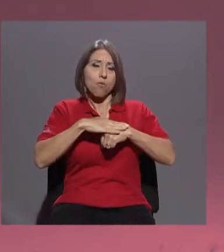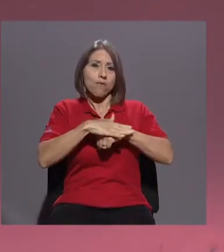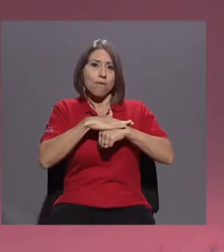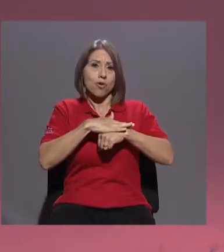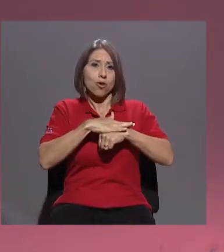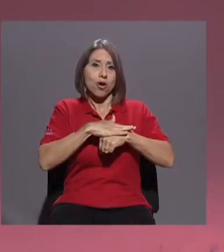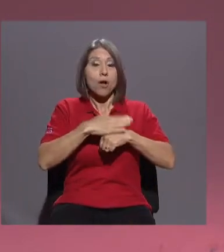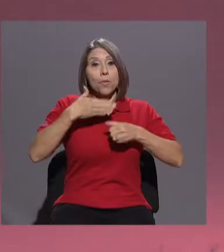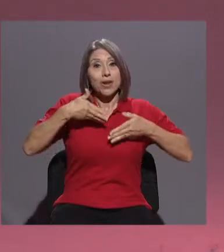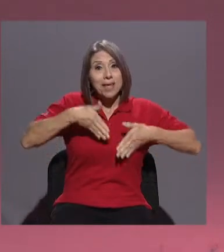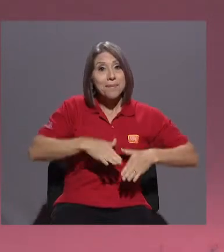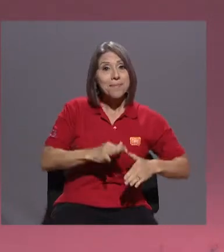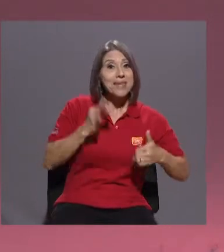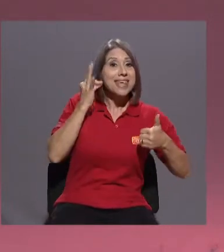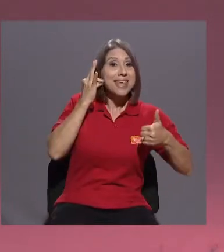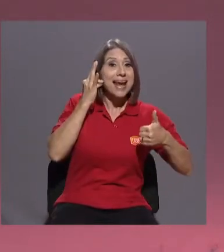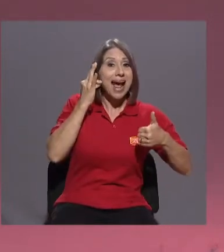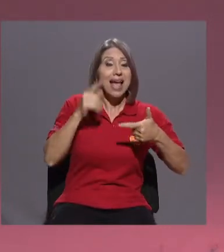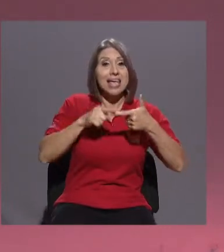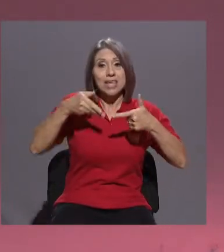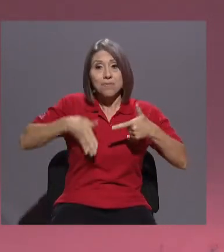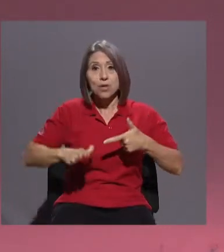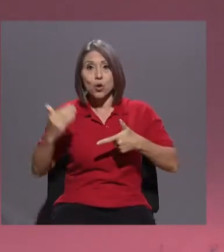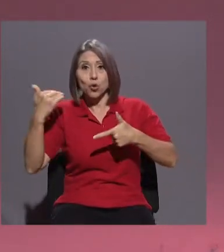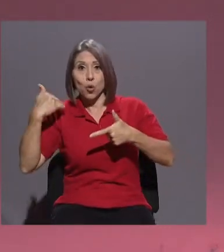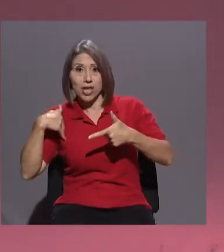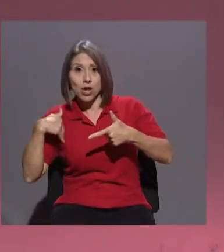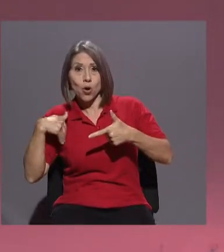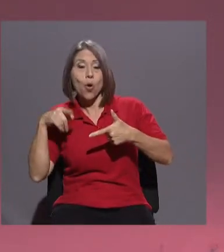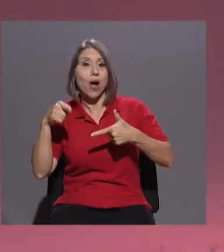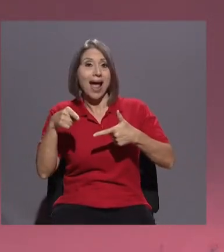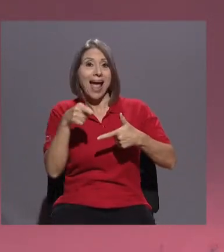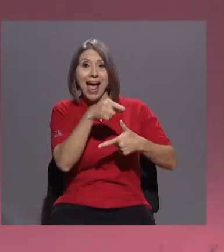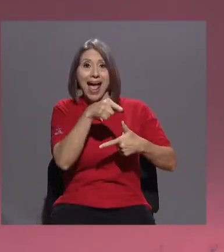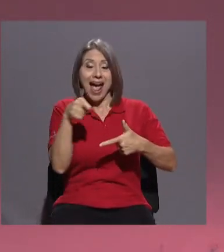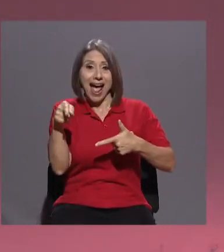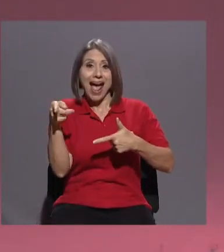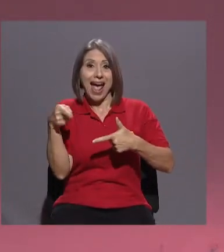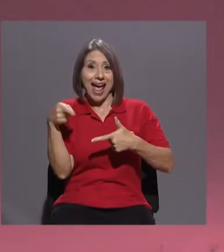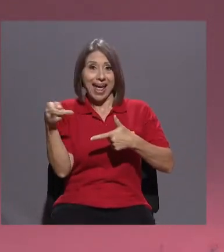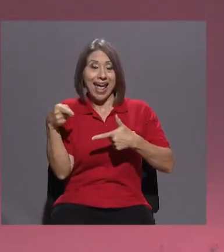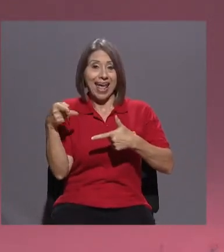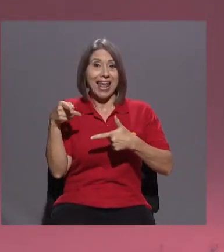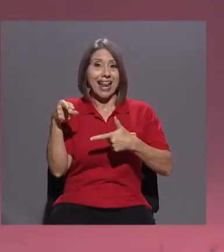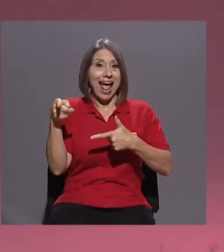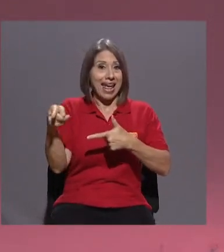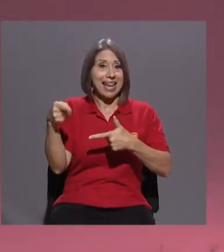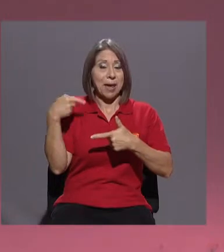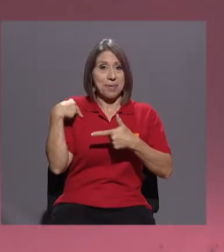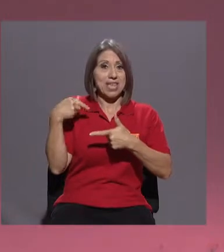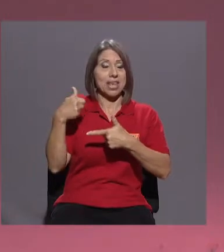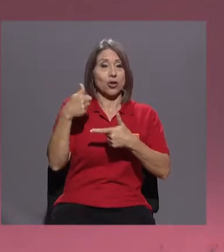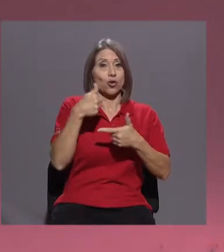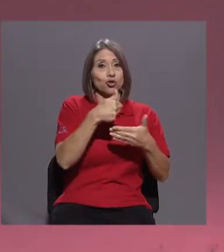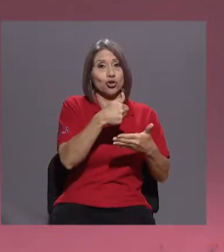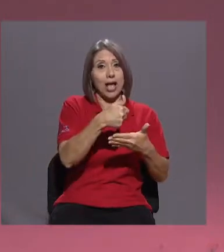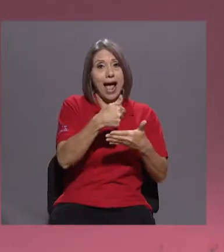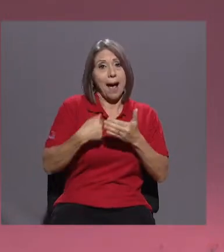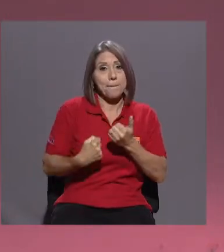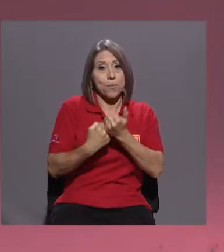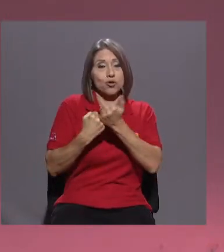hija Y mi otro hijo A él y a mí Nos han apoyado mucho Mi hija Lo apoya tanto Tanto a él